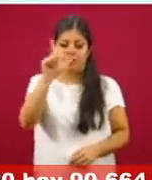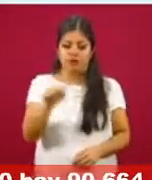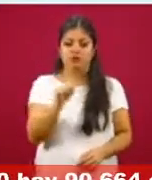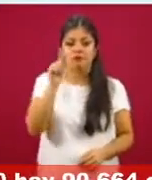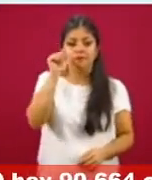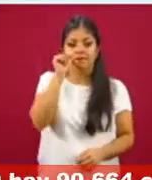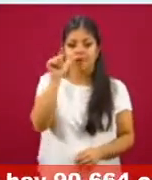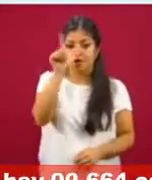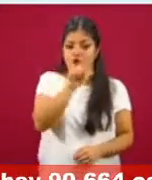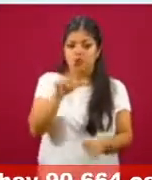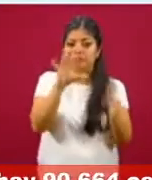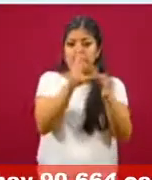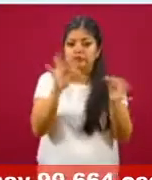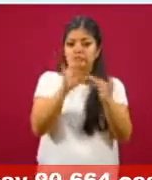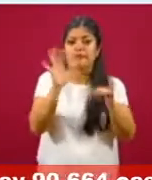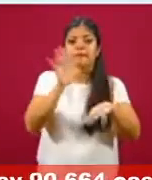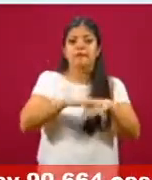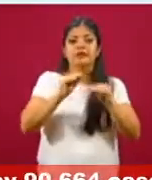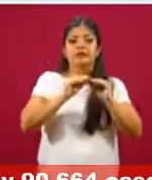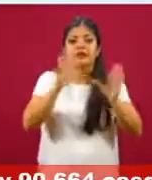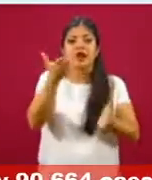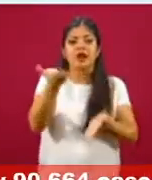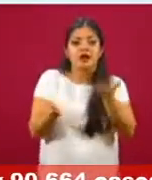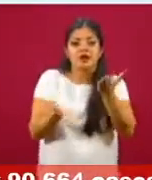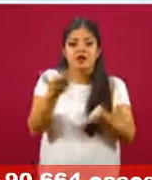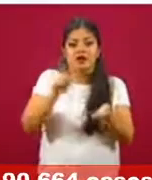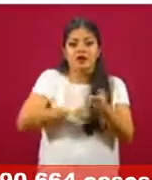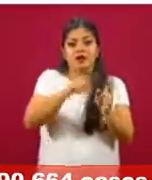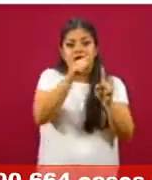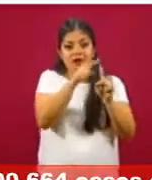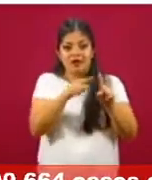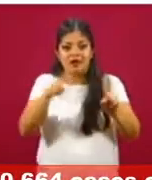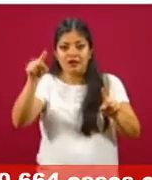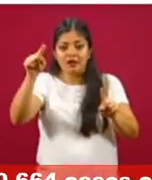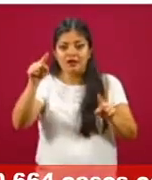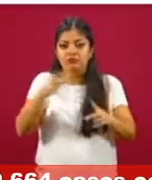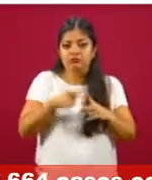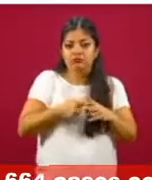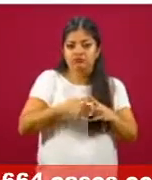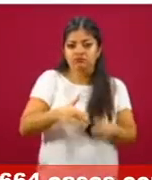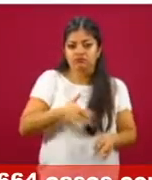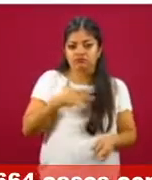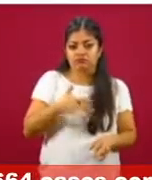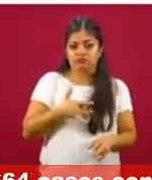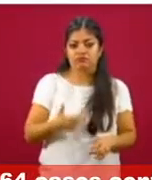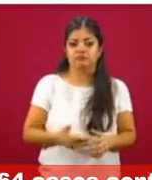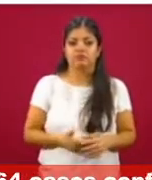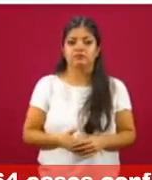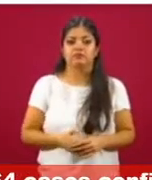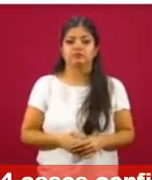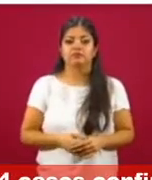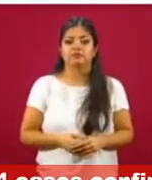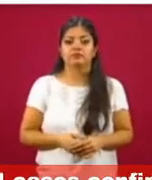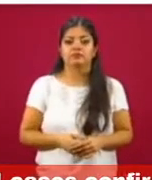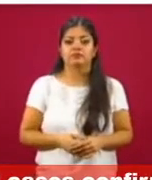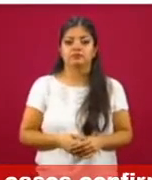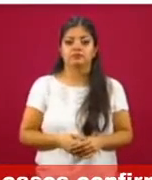mañana lunes con la comparación entre las curvas de predicción y las curvas observadas. La siguiente.